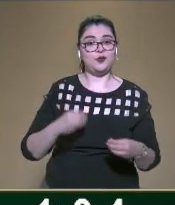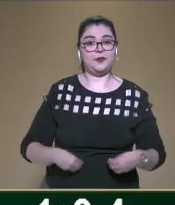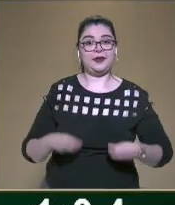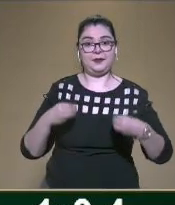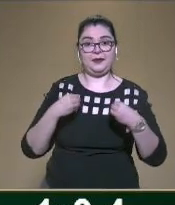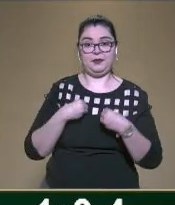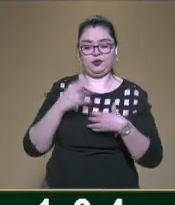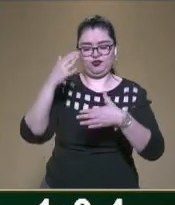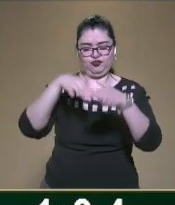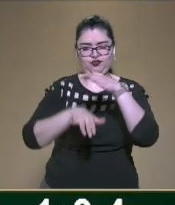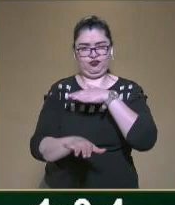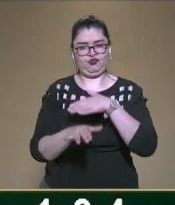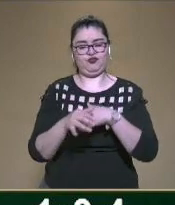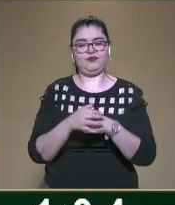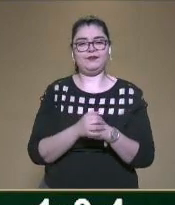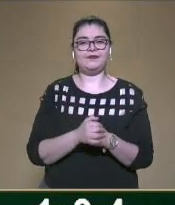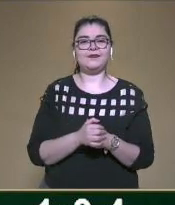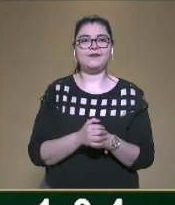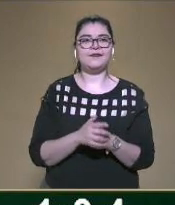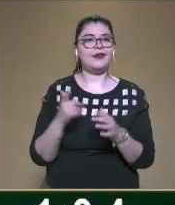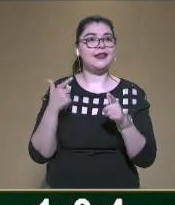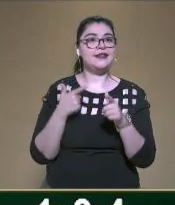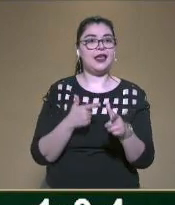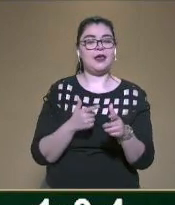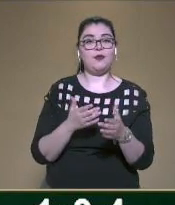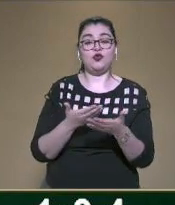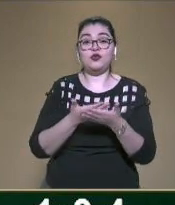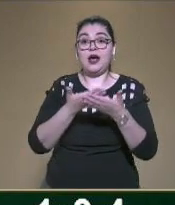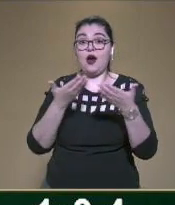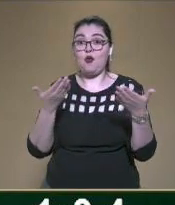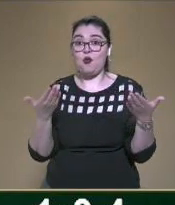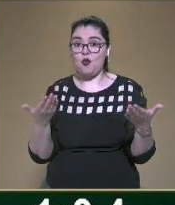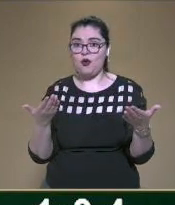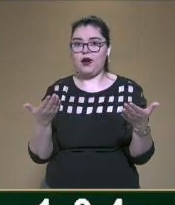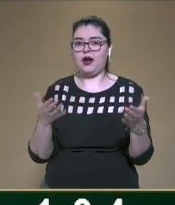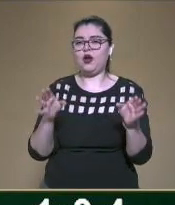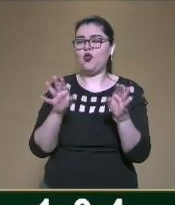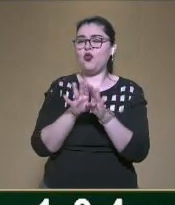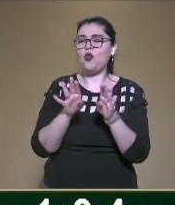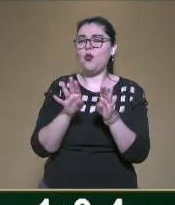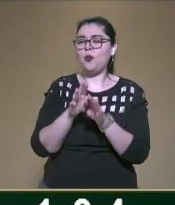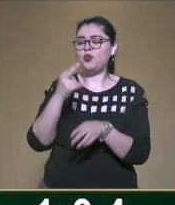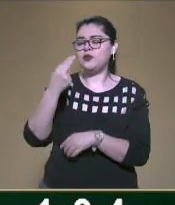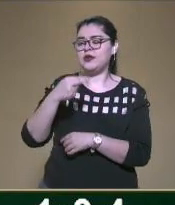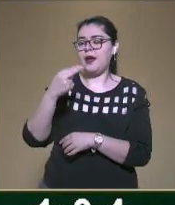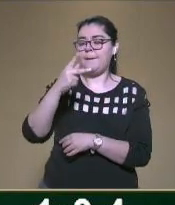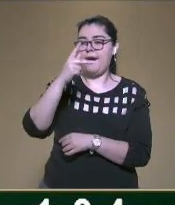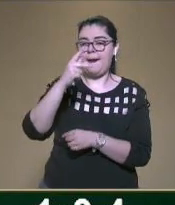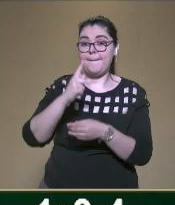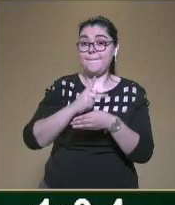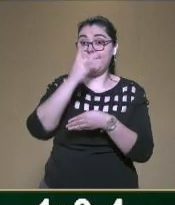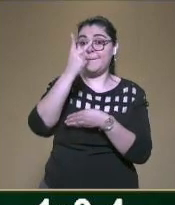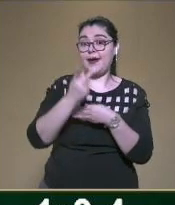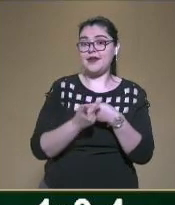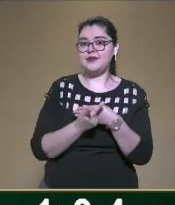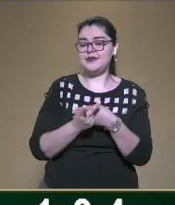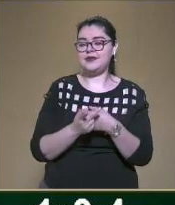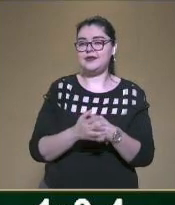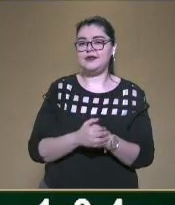nuestro país. Continuamos, maestro Ricky. Ahora, ¿cómo se llama mi país?